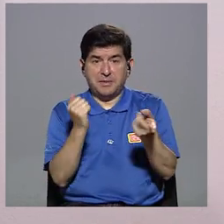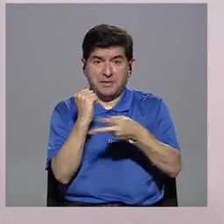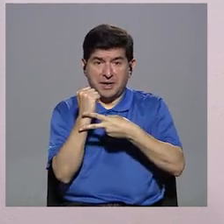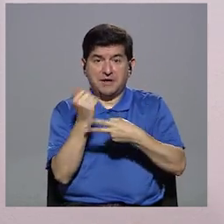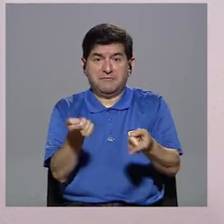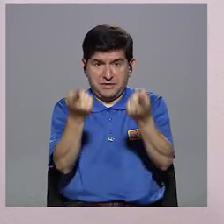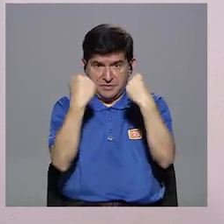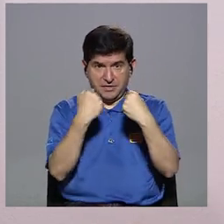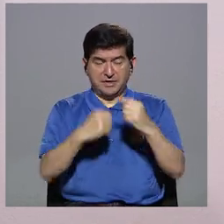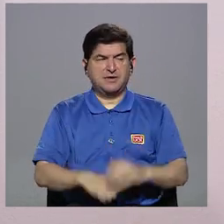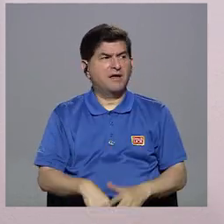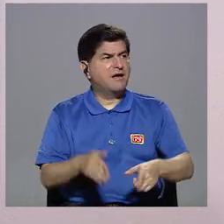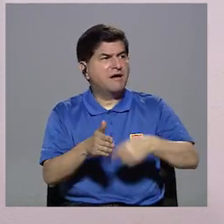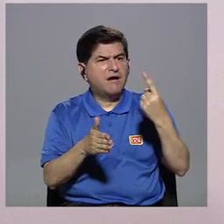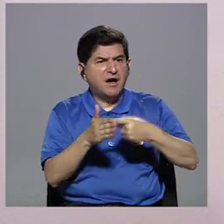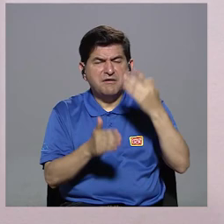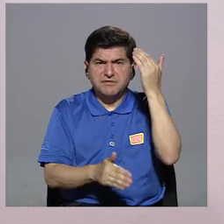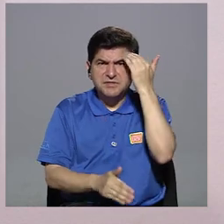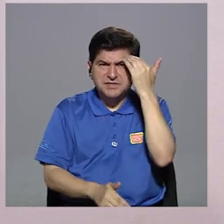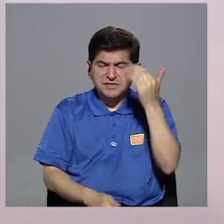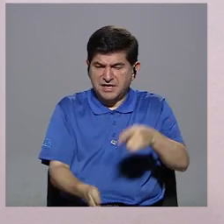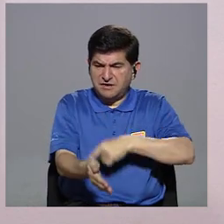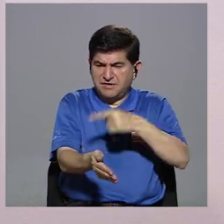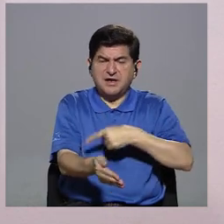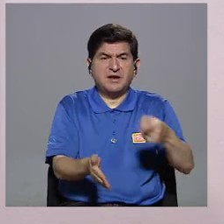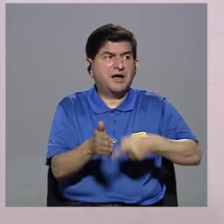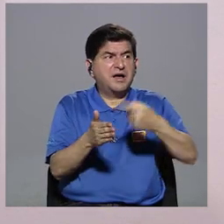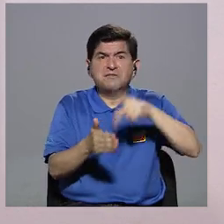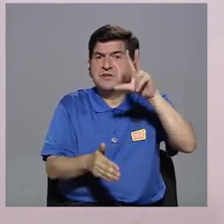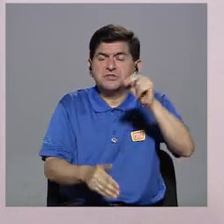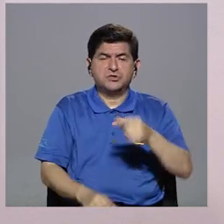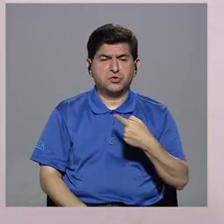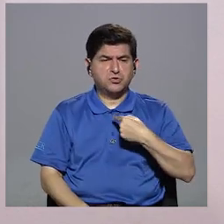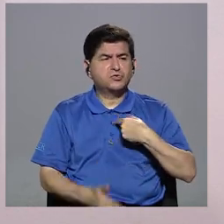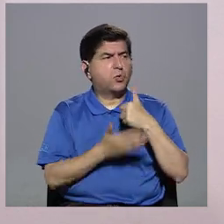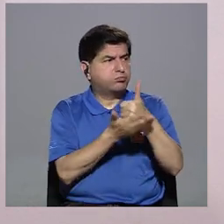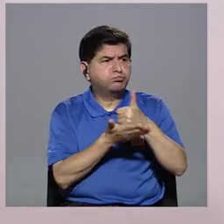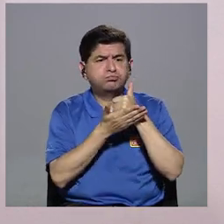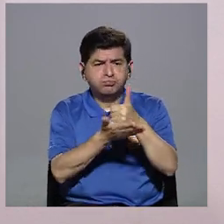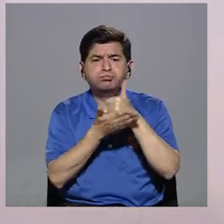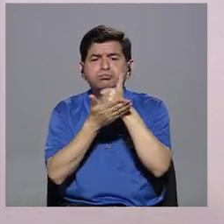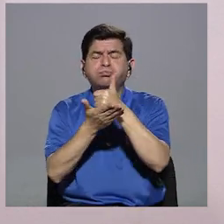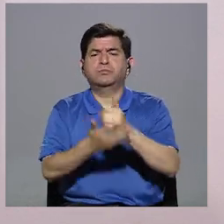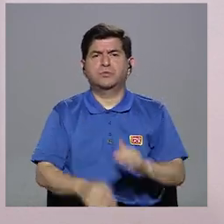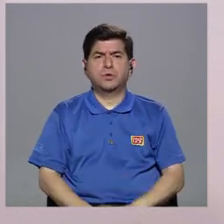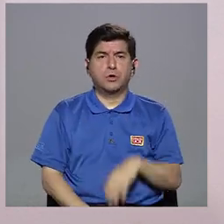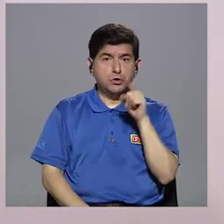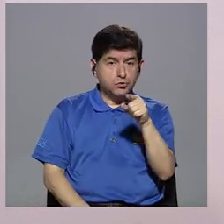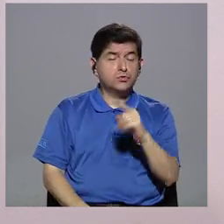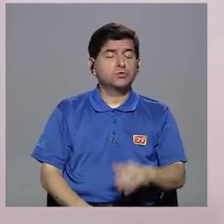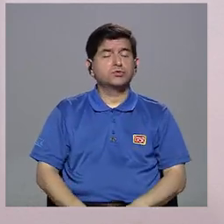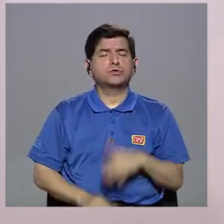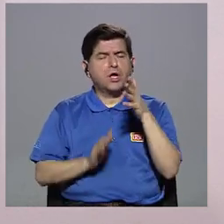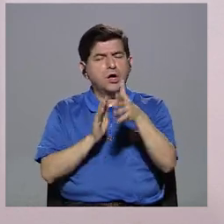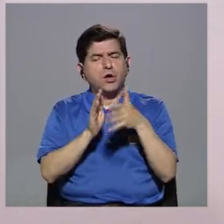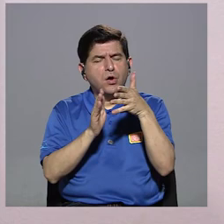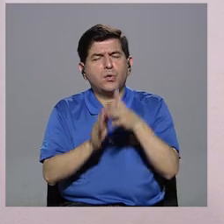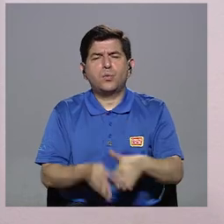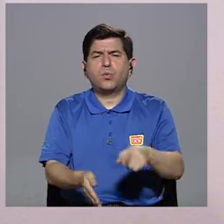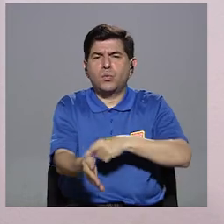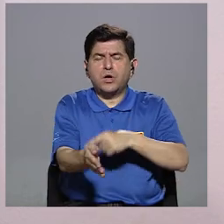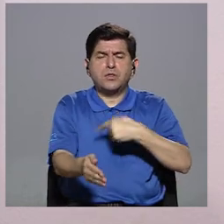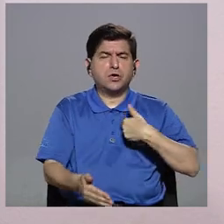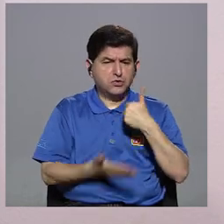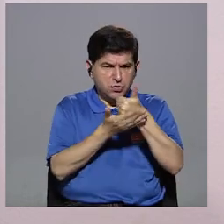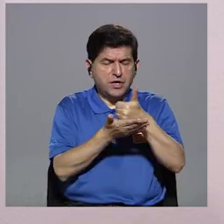primera vez mire a veces sabían que tenían diabetes a veces no mire yo estoy aquí para ayudarlo y si usted se cuida la diabetes y